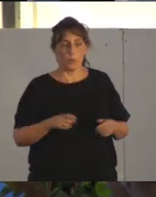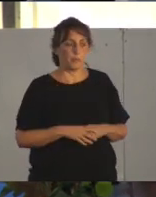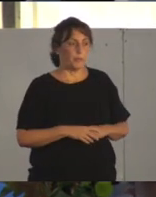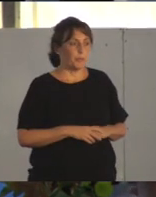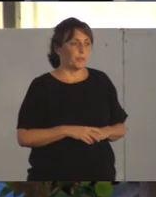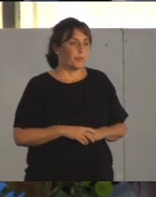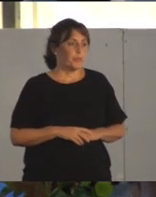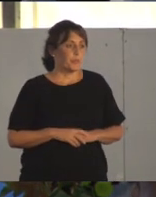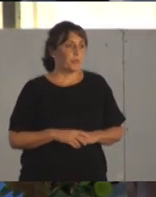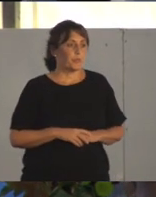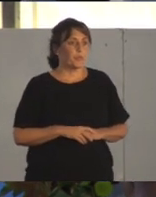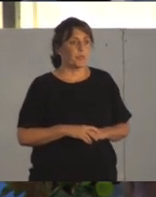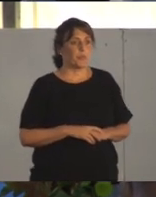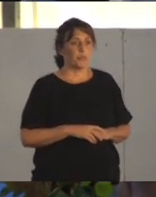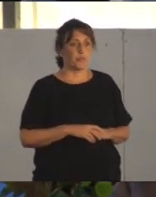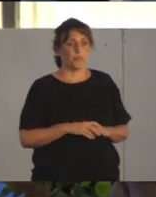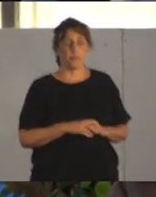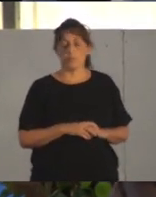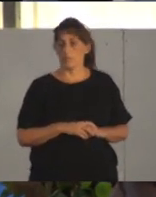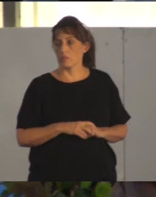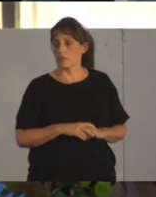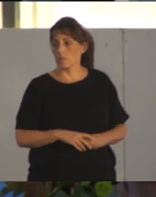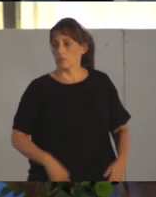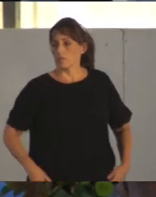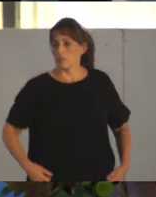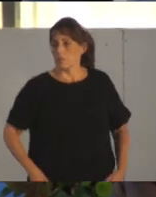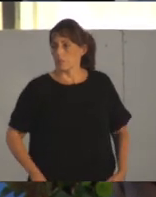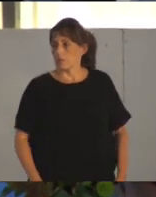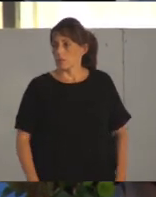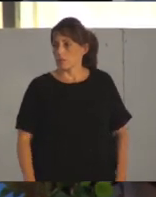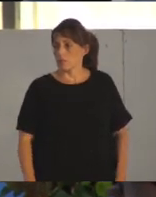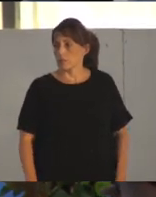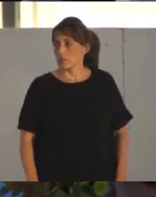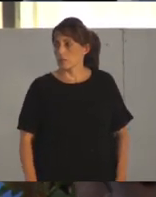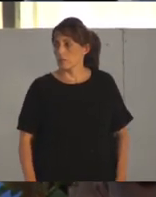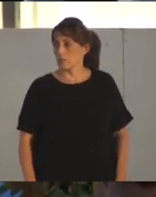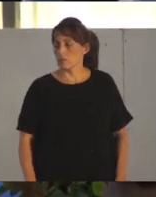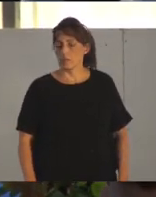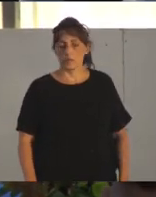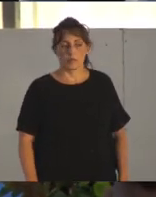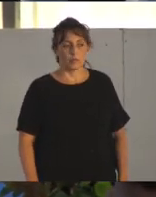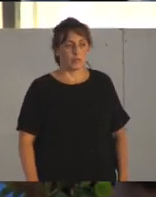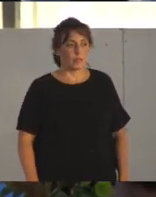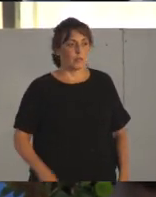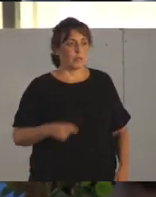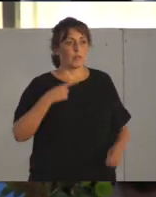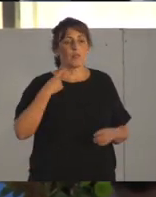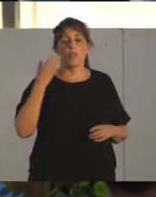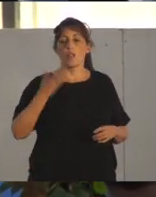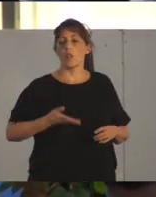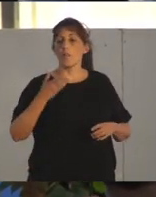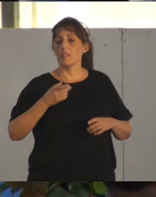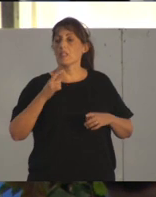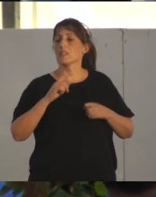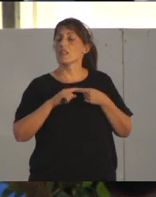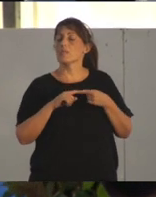que terminar, que si no nos... No puedo. ¿Acabar ya? Termina ya. Bueno. Bueno, lo más importante en el siguiente